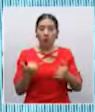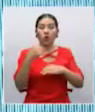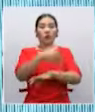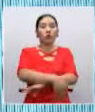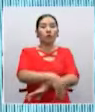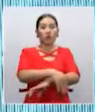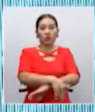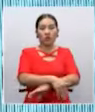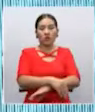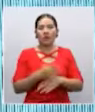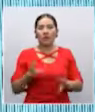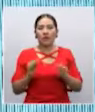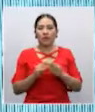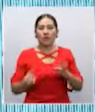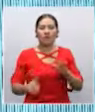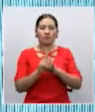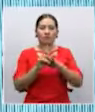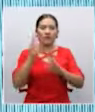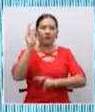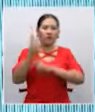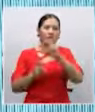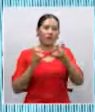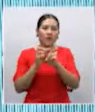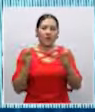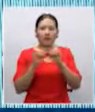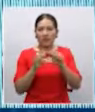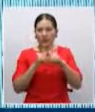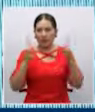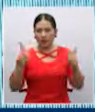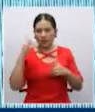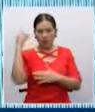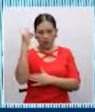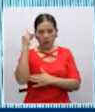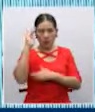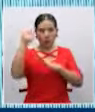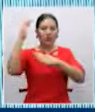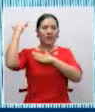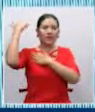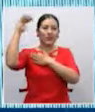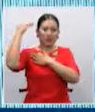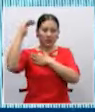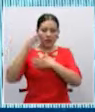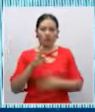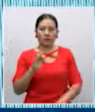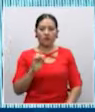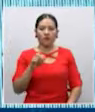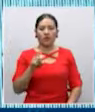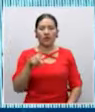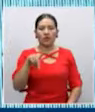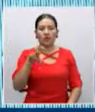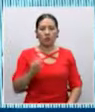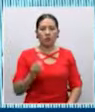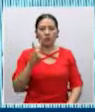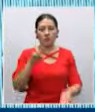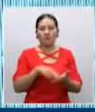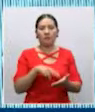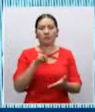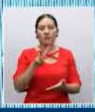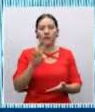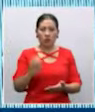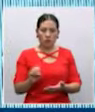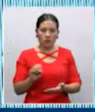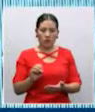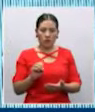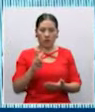Arranca la feria más grande de Bolivia, en la capital cruceña, la FEXPO 2024, que pretende